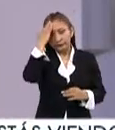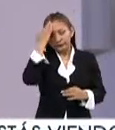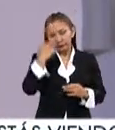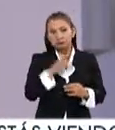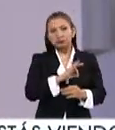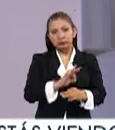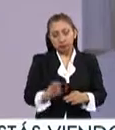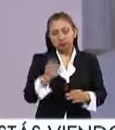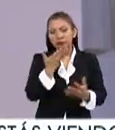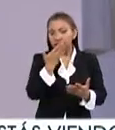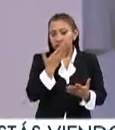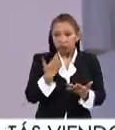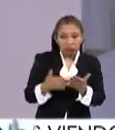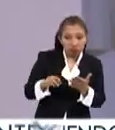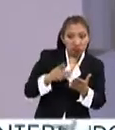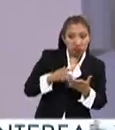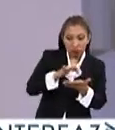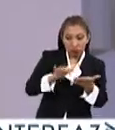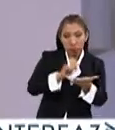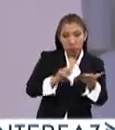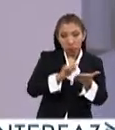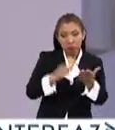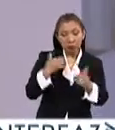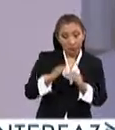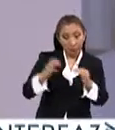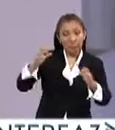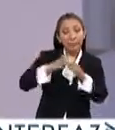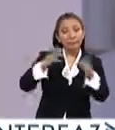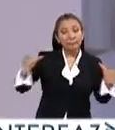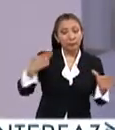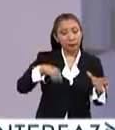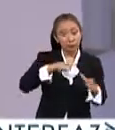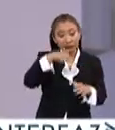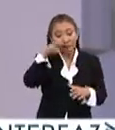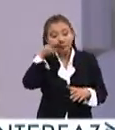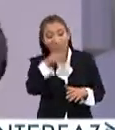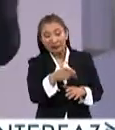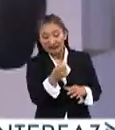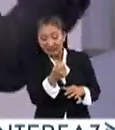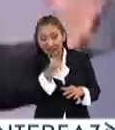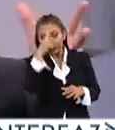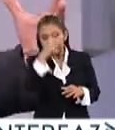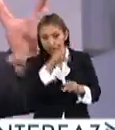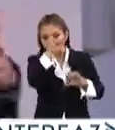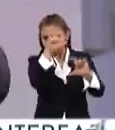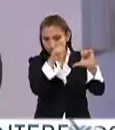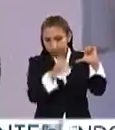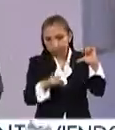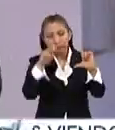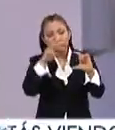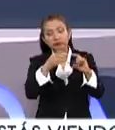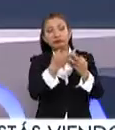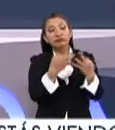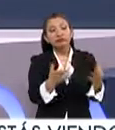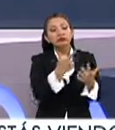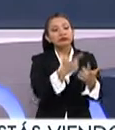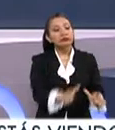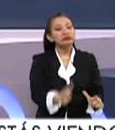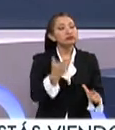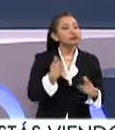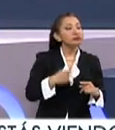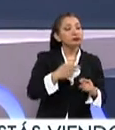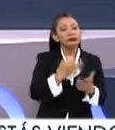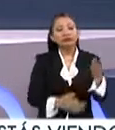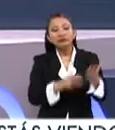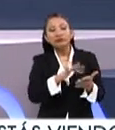analfabetismo. Entonces nosotros estamos ya en las vías de considerar a México a nivel nacional como un territorio libre de